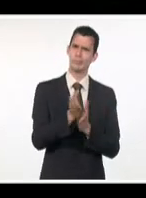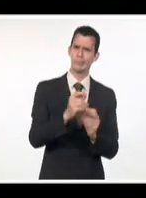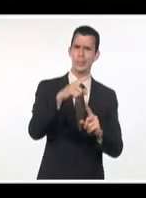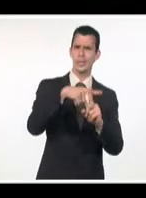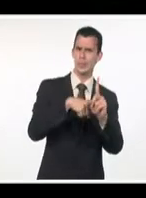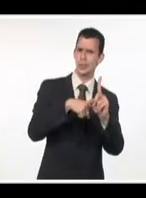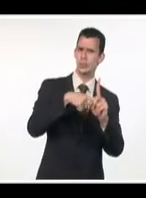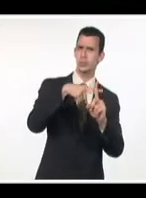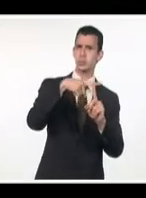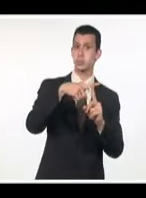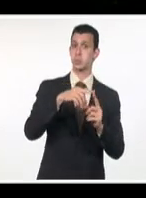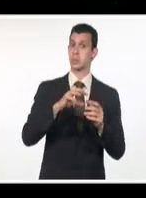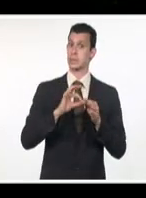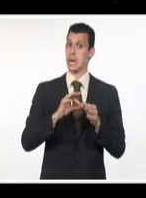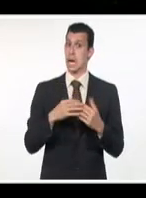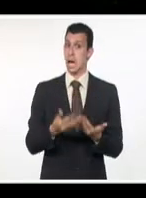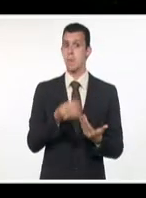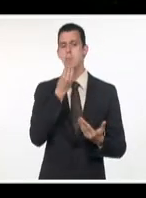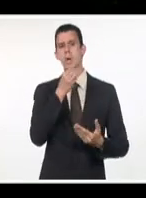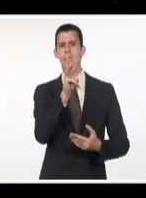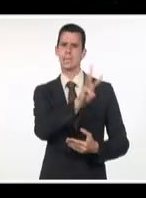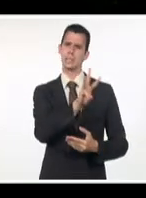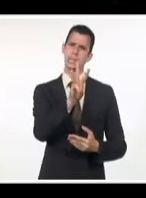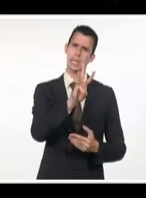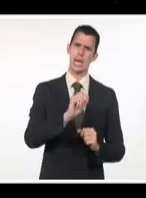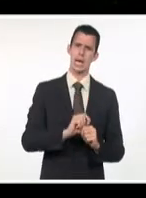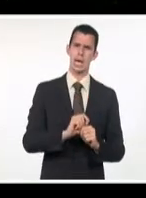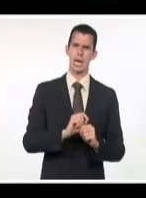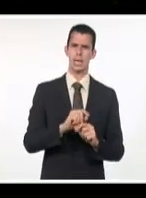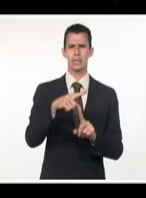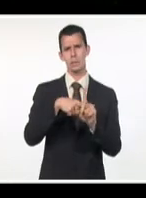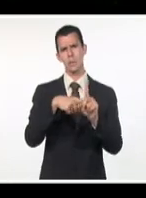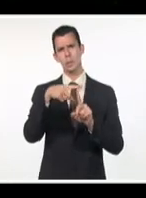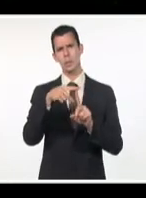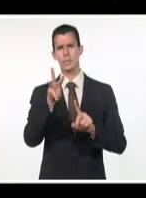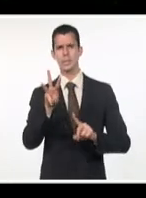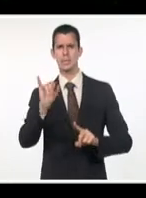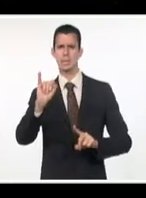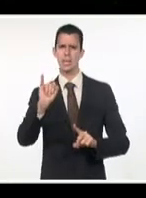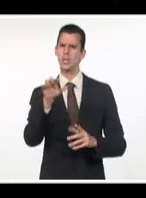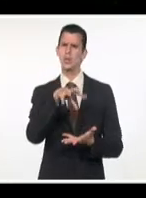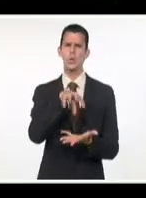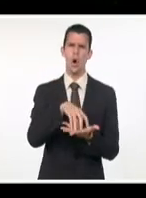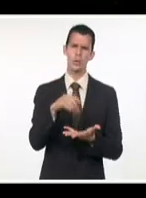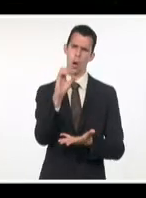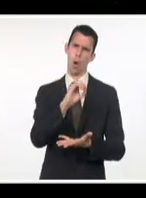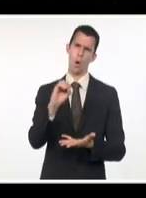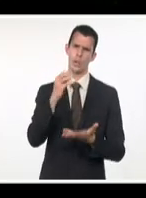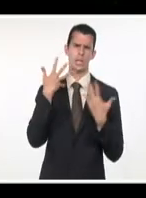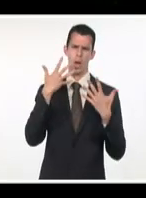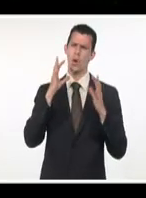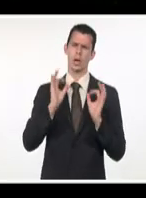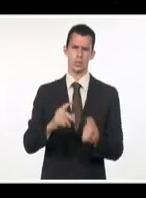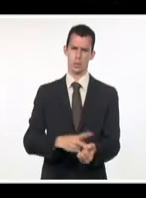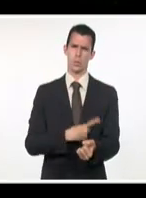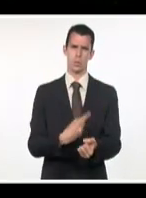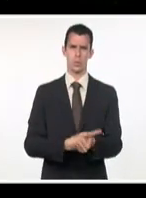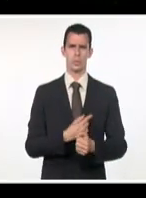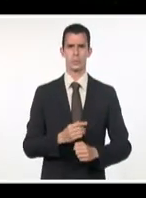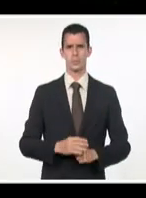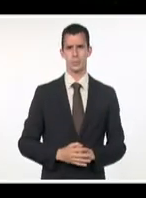máximas de 33 y hasta 36 grados celsius en el oriente del país y en algunas localidades del